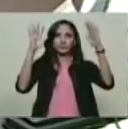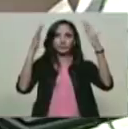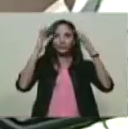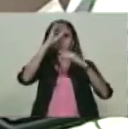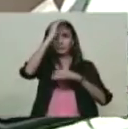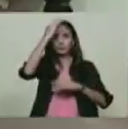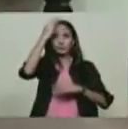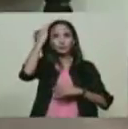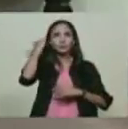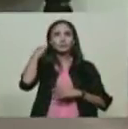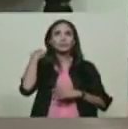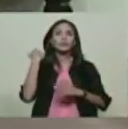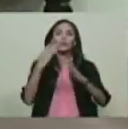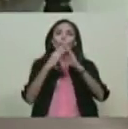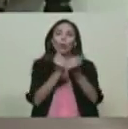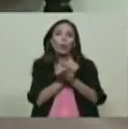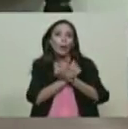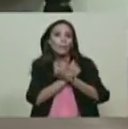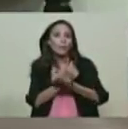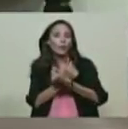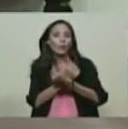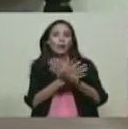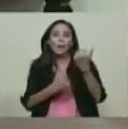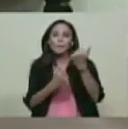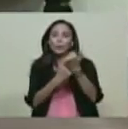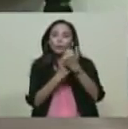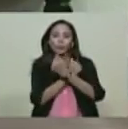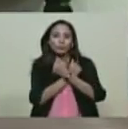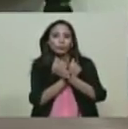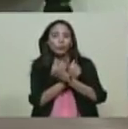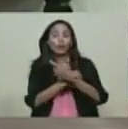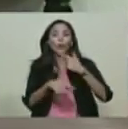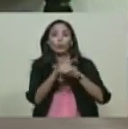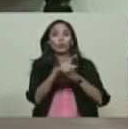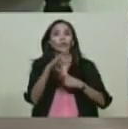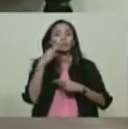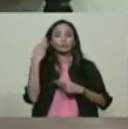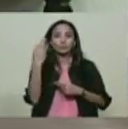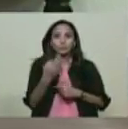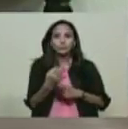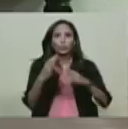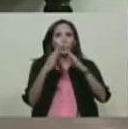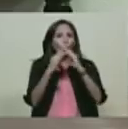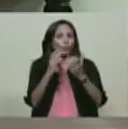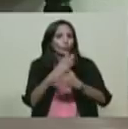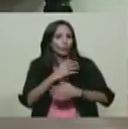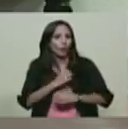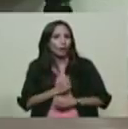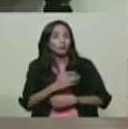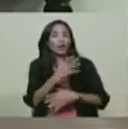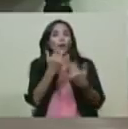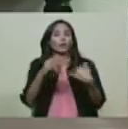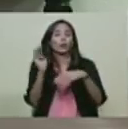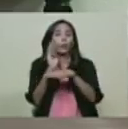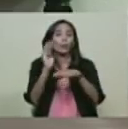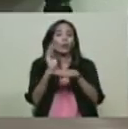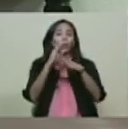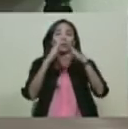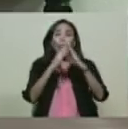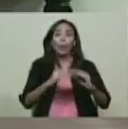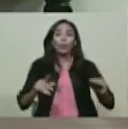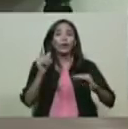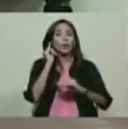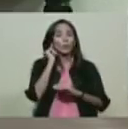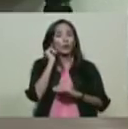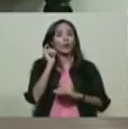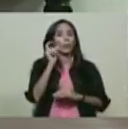Para ellas mi saludo, mi cariño, mi solidaridad. Y tengan la certeza absoluta de que las voy a proteger a todas las mujeres embarazadas